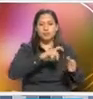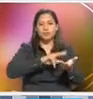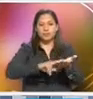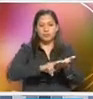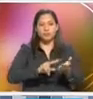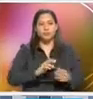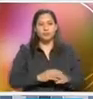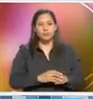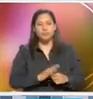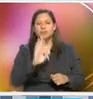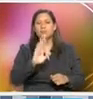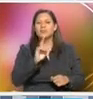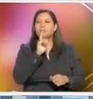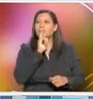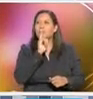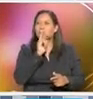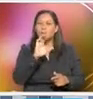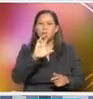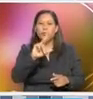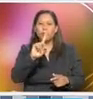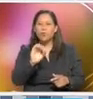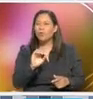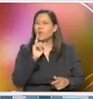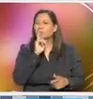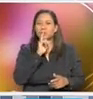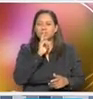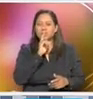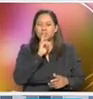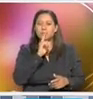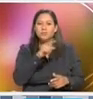quitas ¿verdad? con lo crudo, así tan